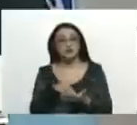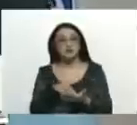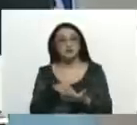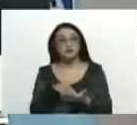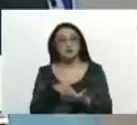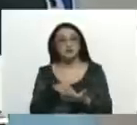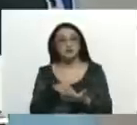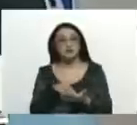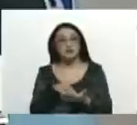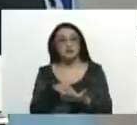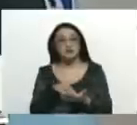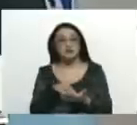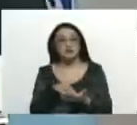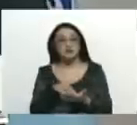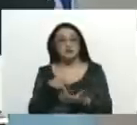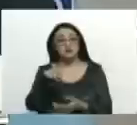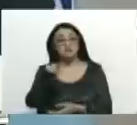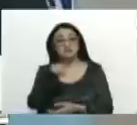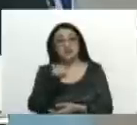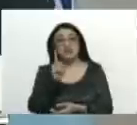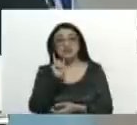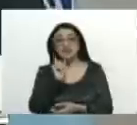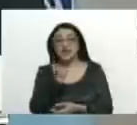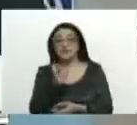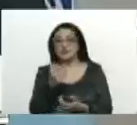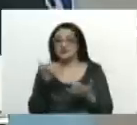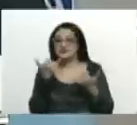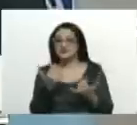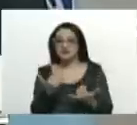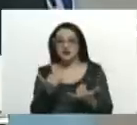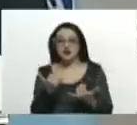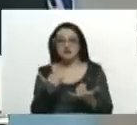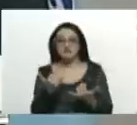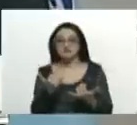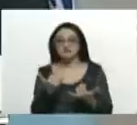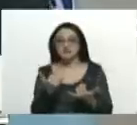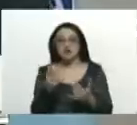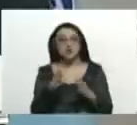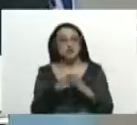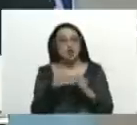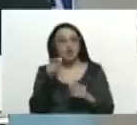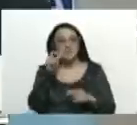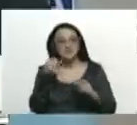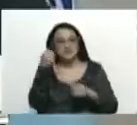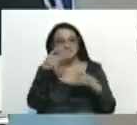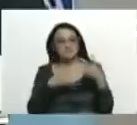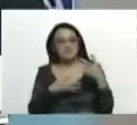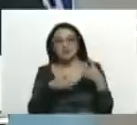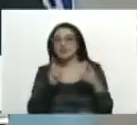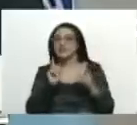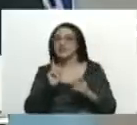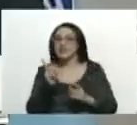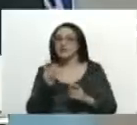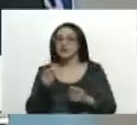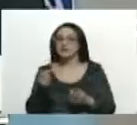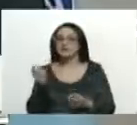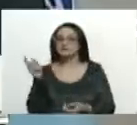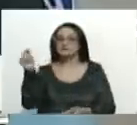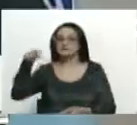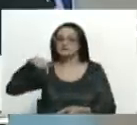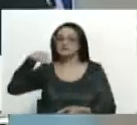por lo tanto deben ser entregados todos sin excepción a la justicia venezolana